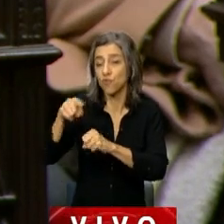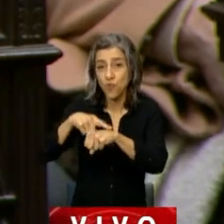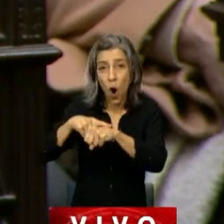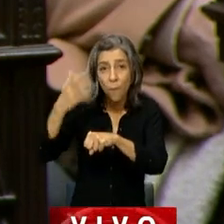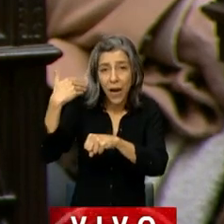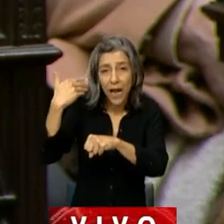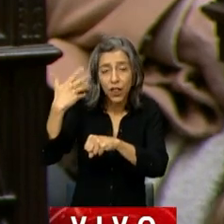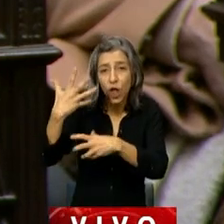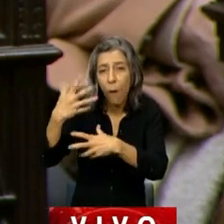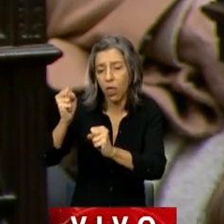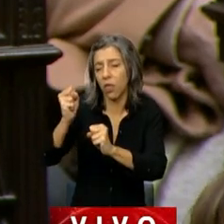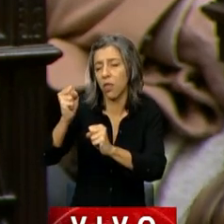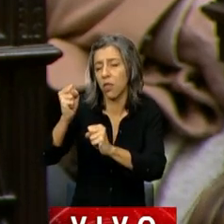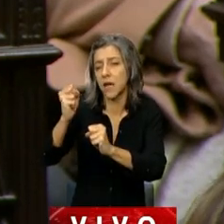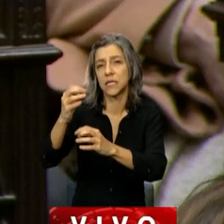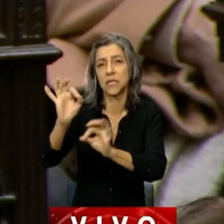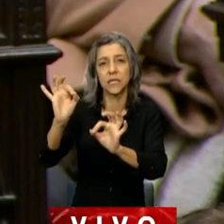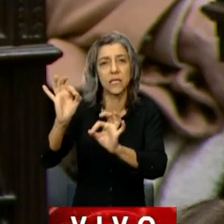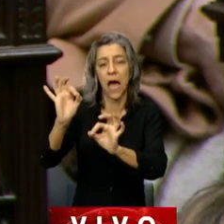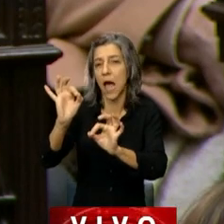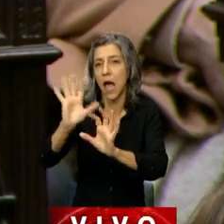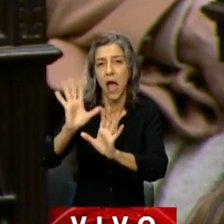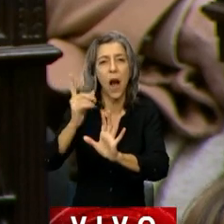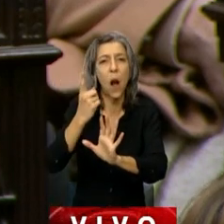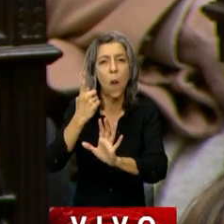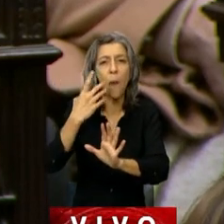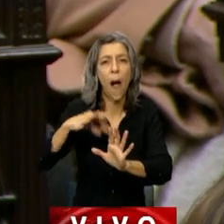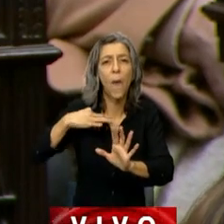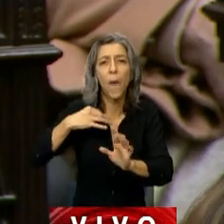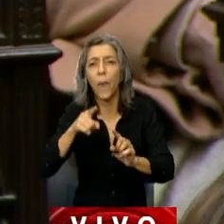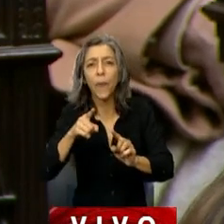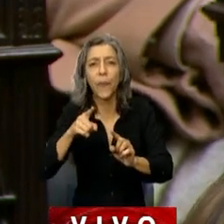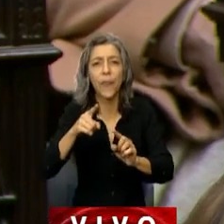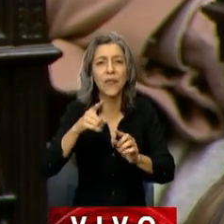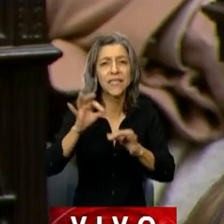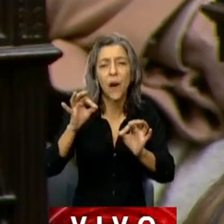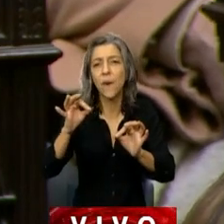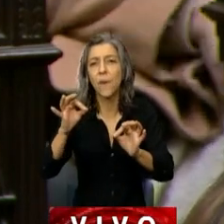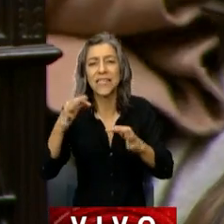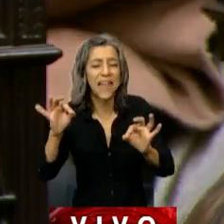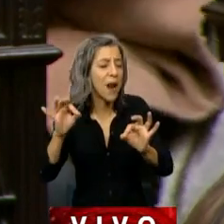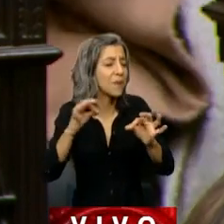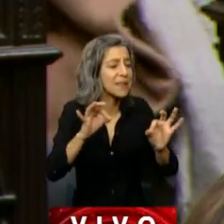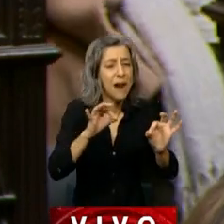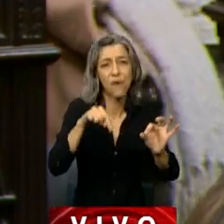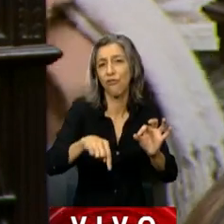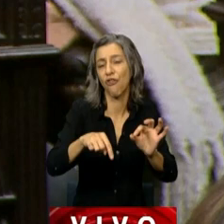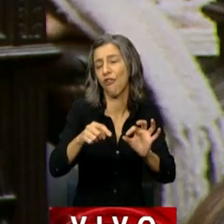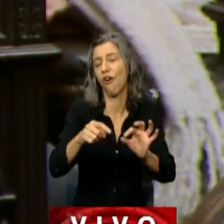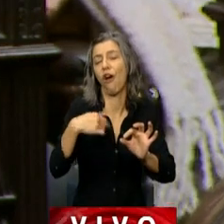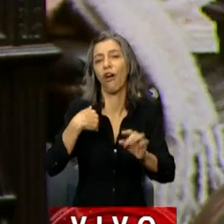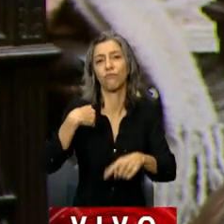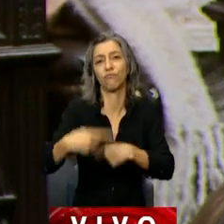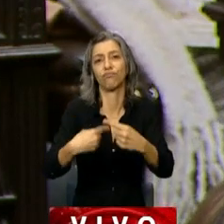vidas. Y hoy estamos en riesgo que esos antibióticos no puedan salvar vidas.